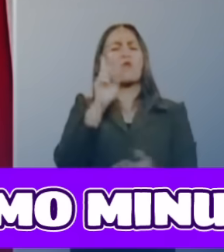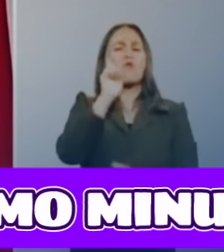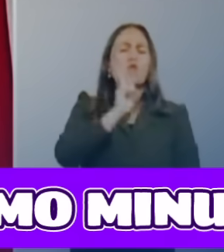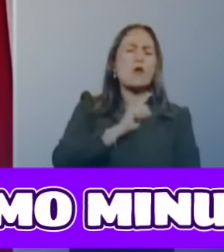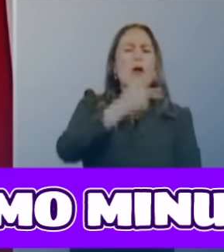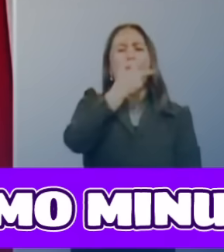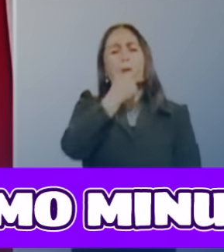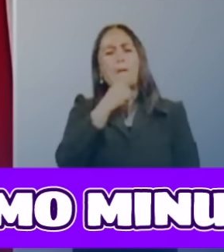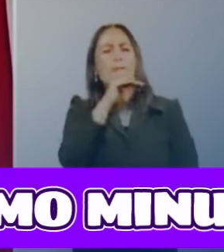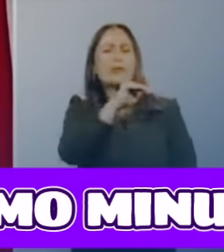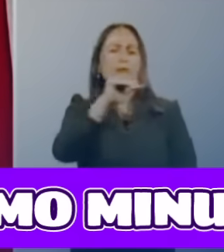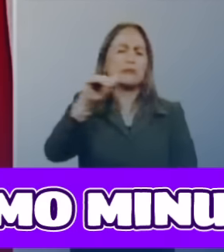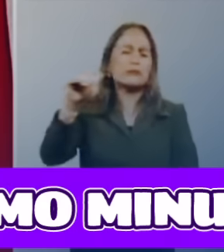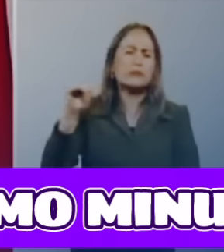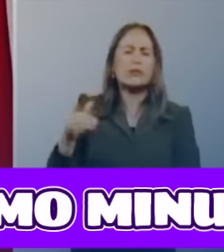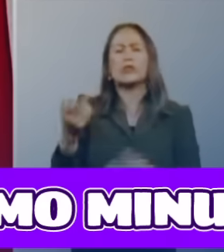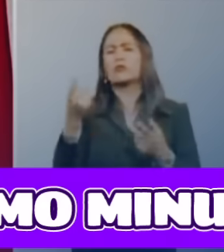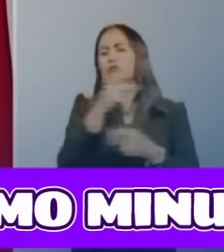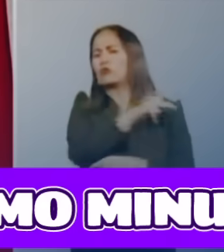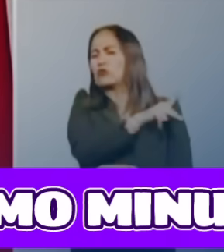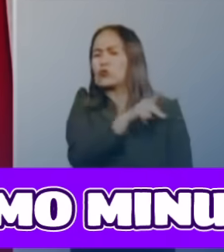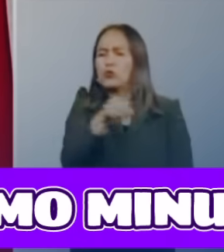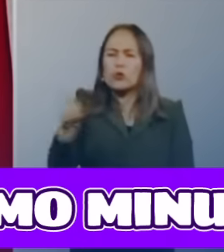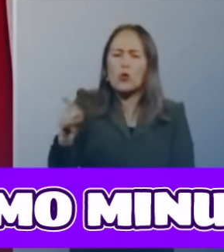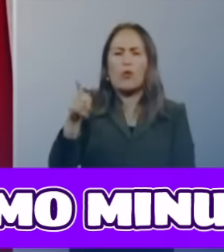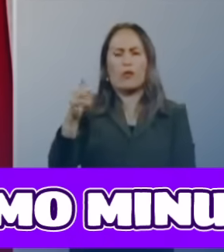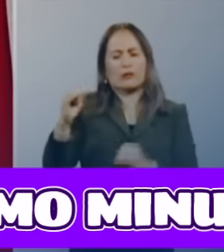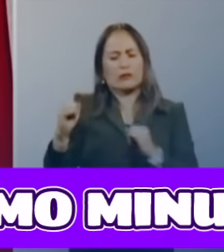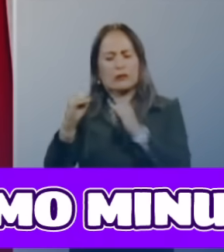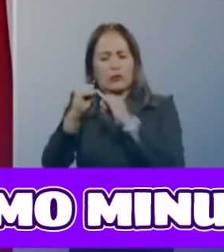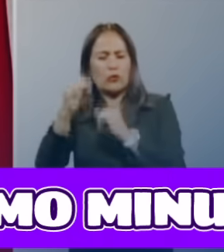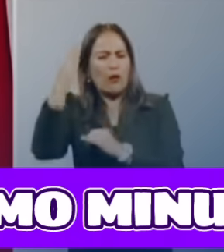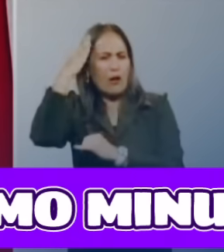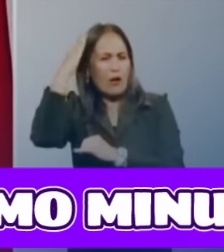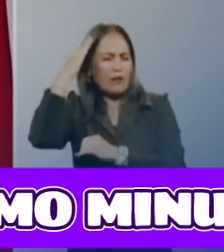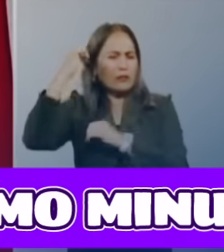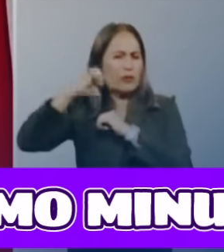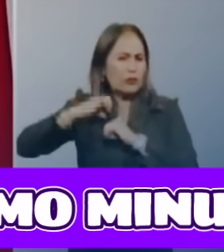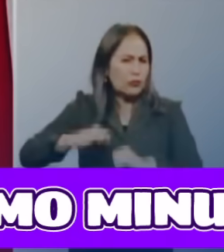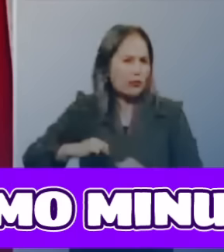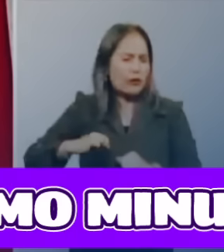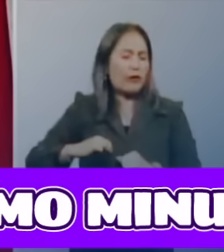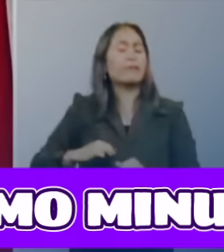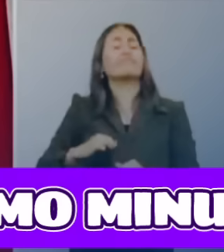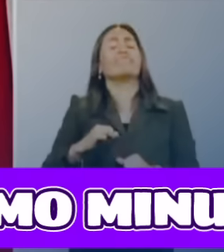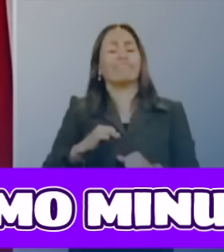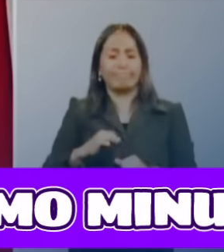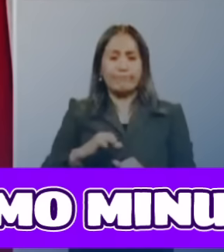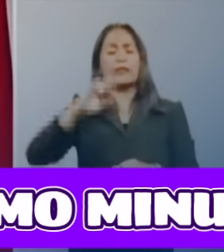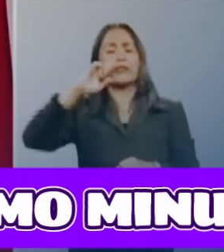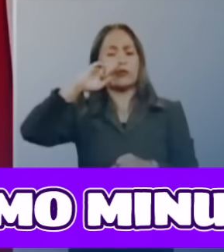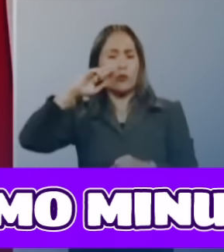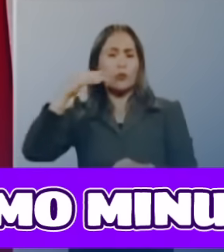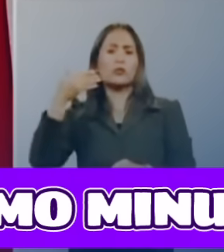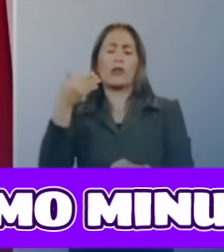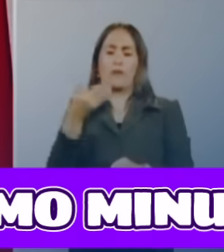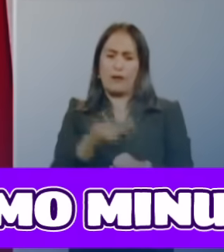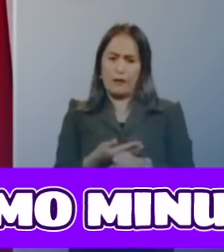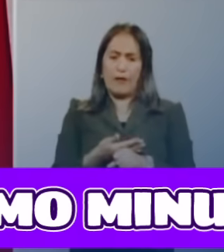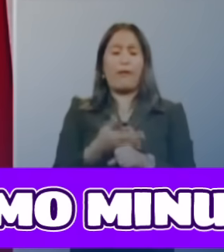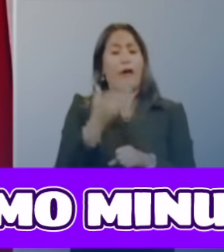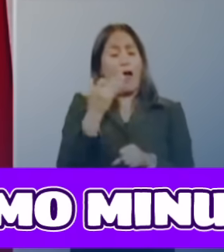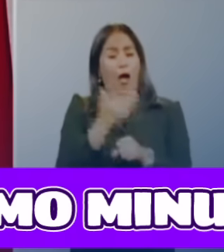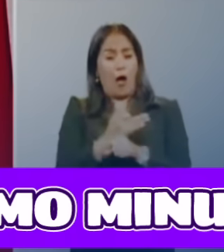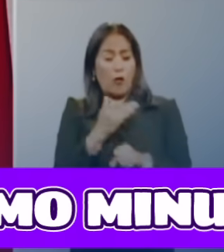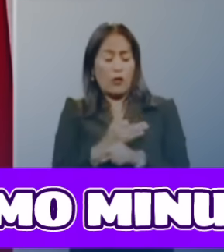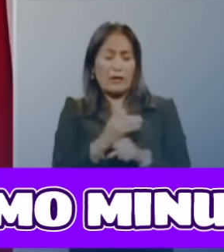autoridades tenemos la responsabilidad compartida de salvaguardar este valor de